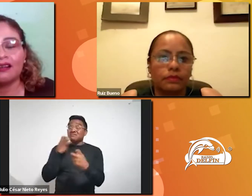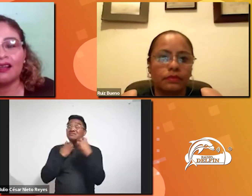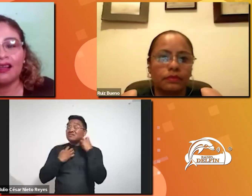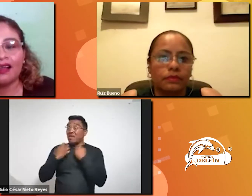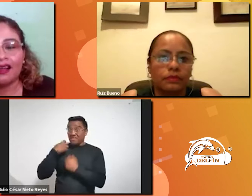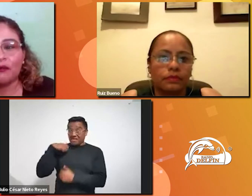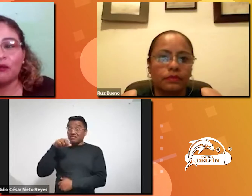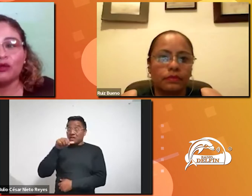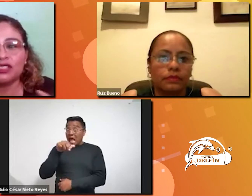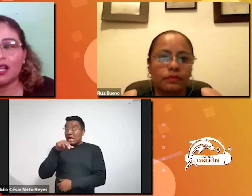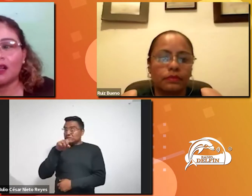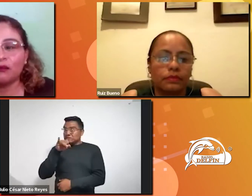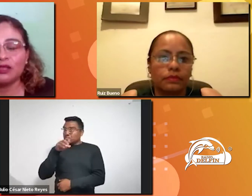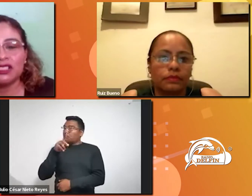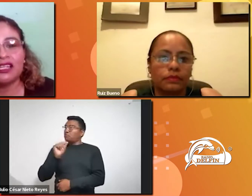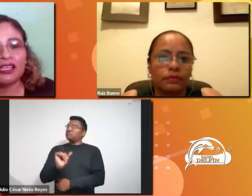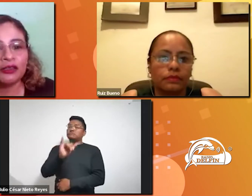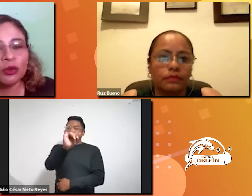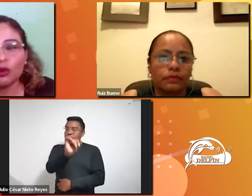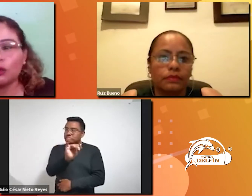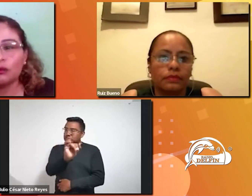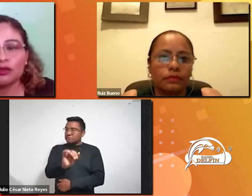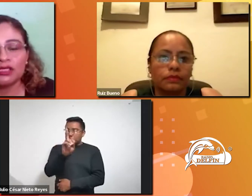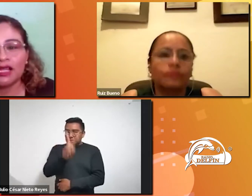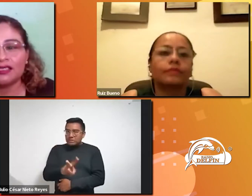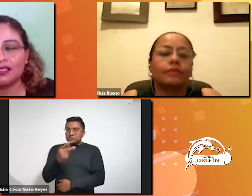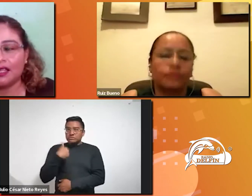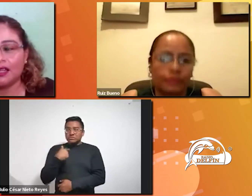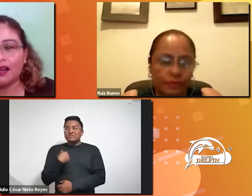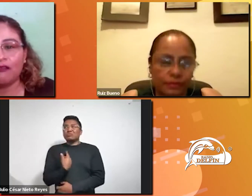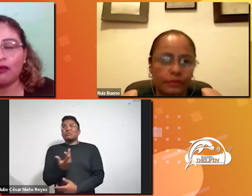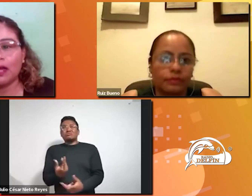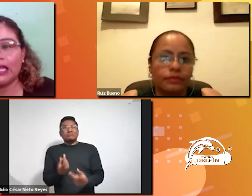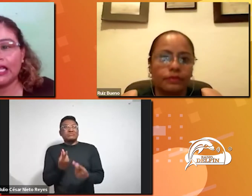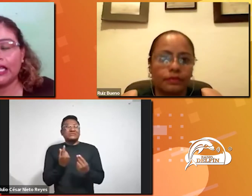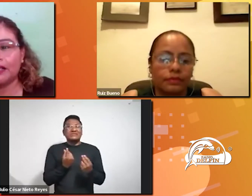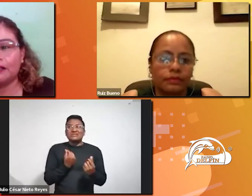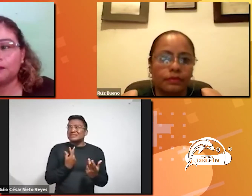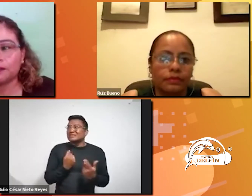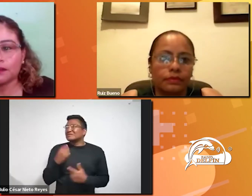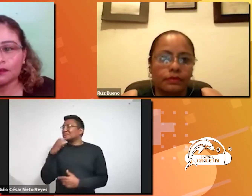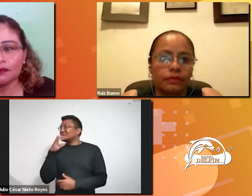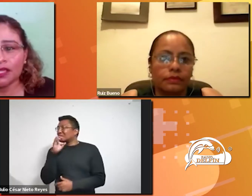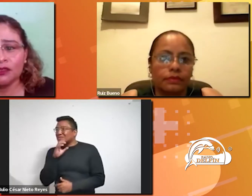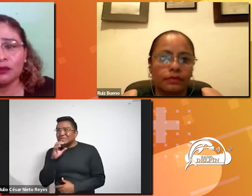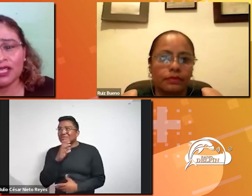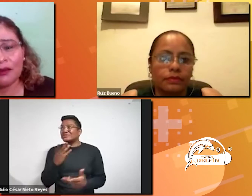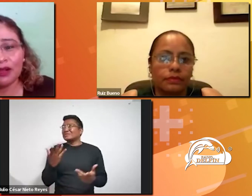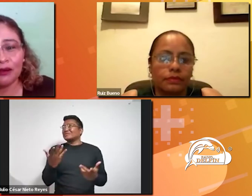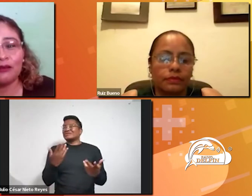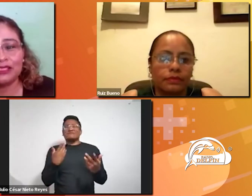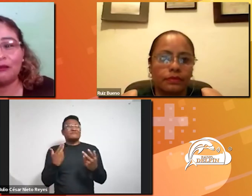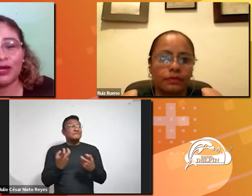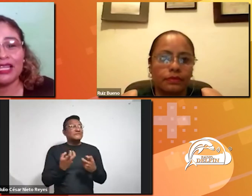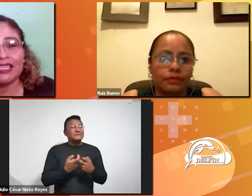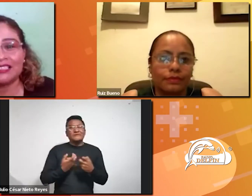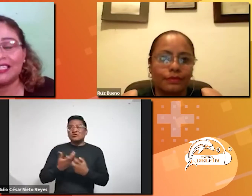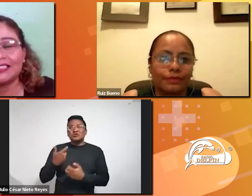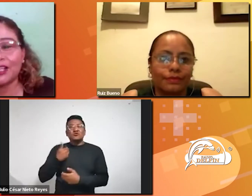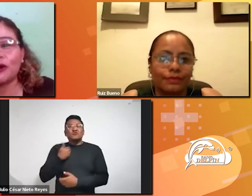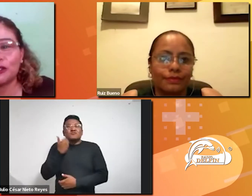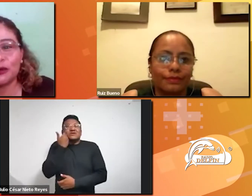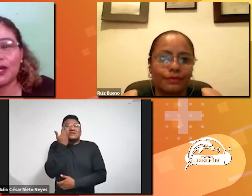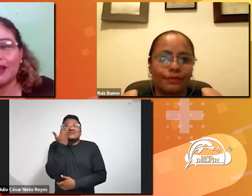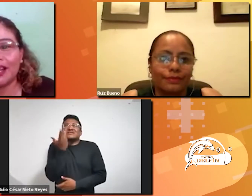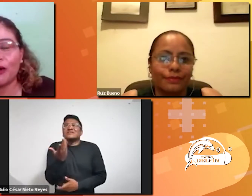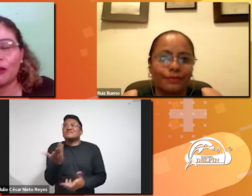generar mucha inquietud, la forma de que yo buscaba, como se puede decir,